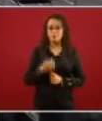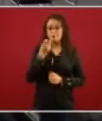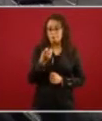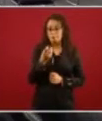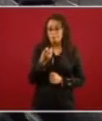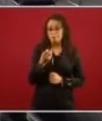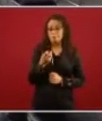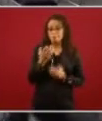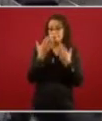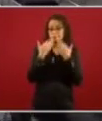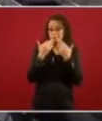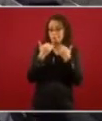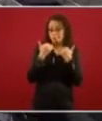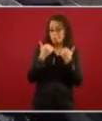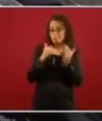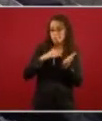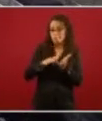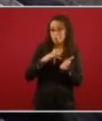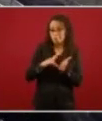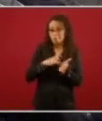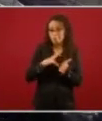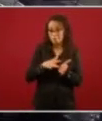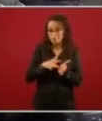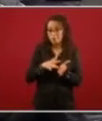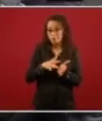que estamos entregando